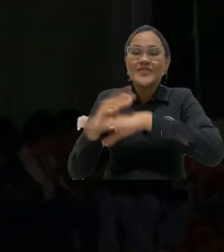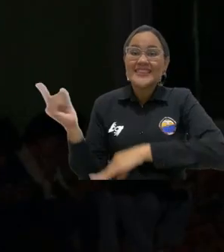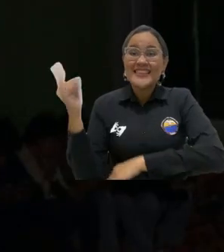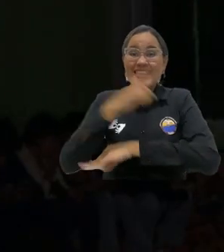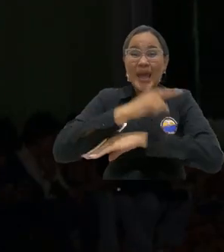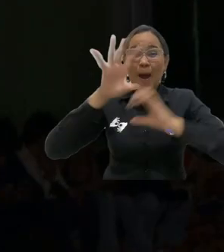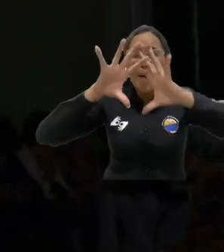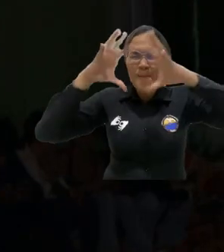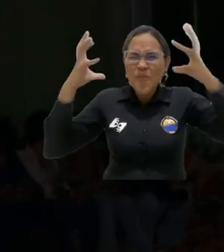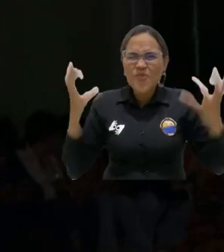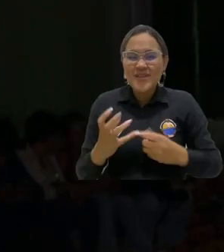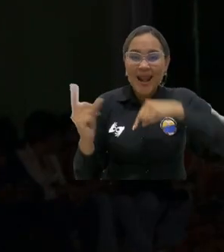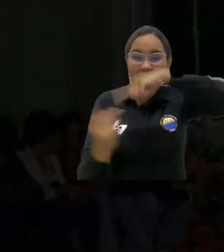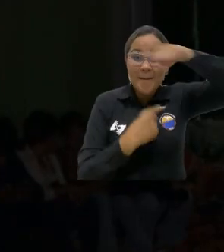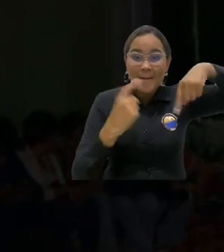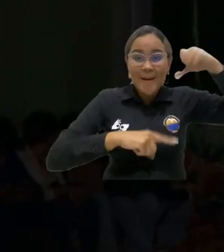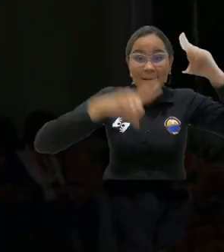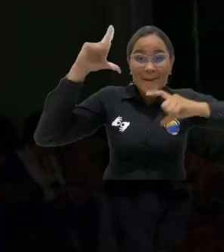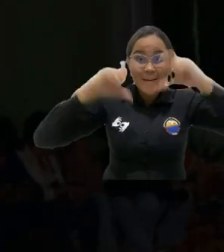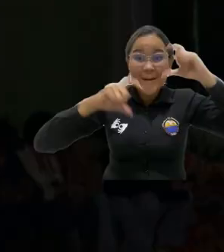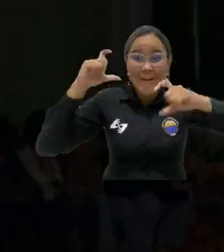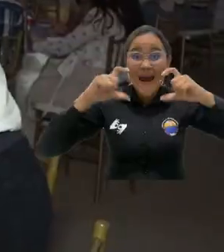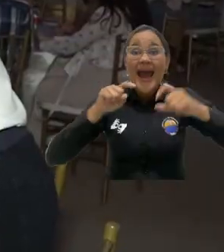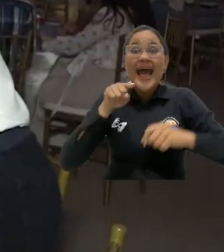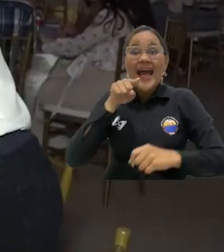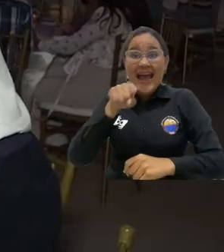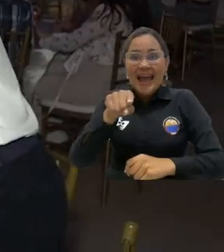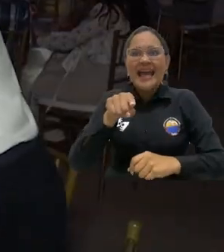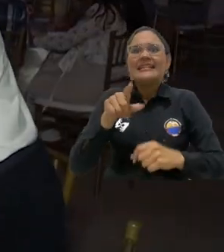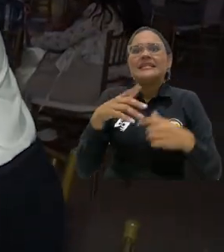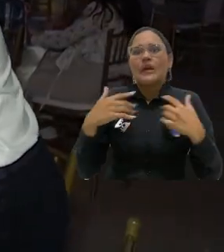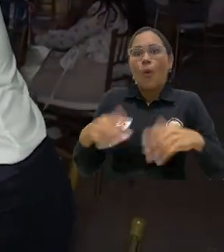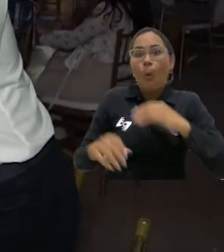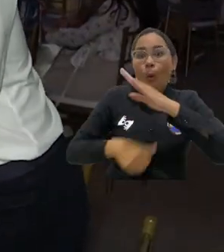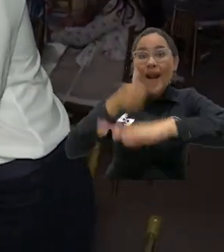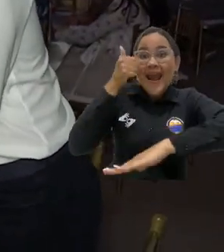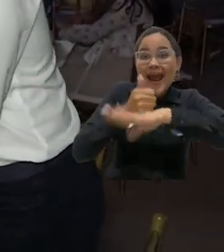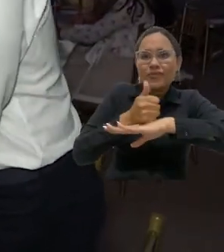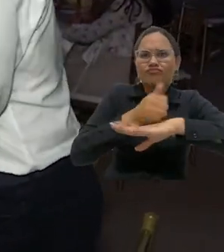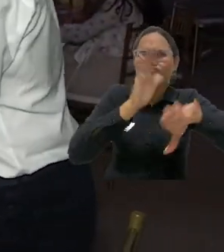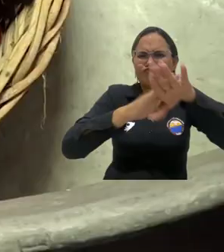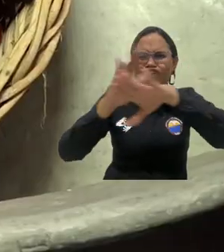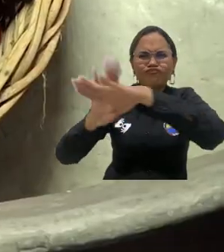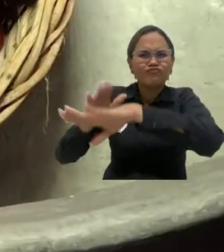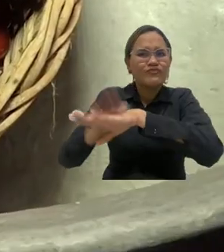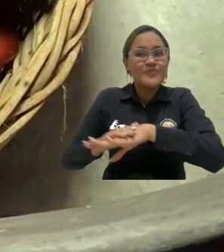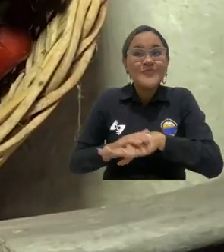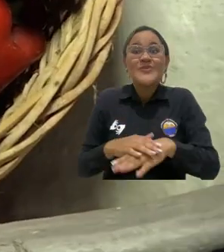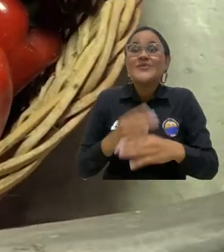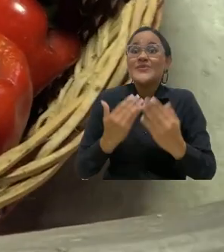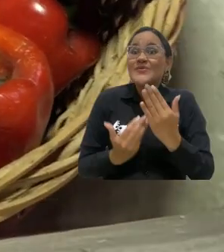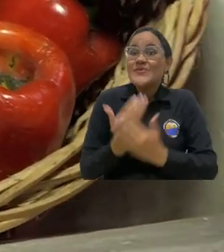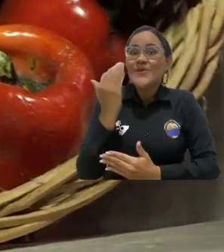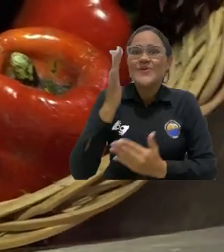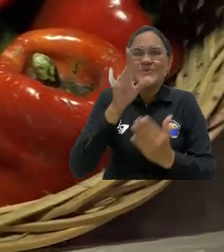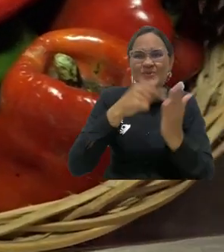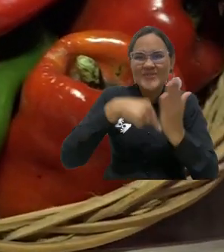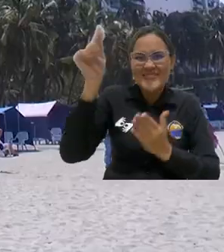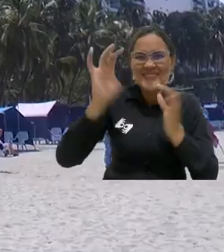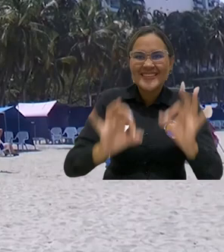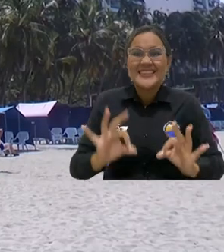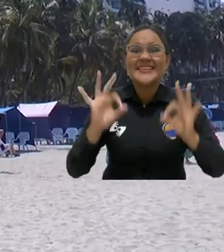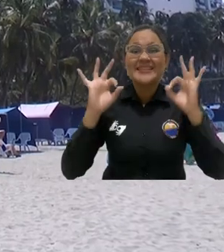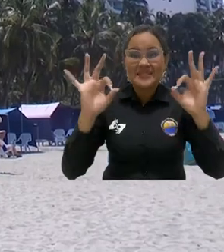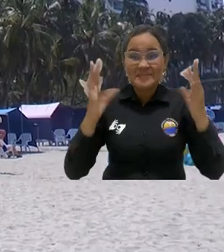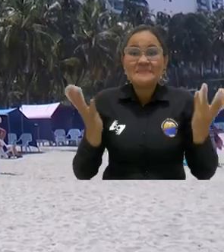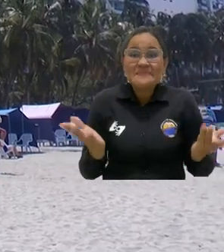Alma Mater también destacó el trabajo realizado por las directivas de las dos unidades académicas en este proceso de convertirse en referentes de